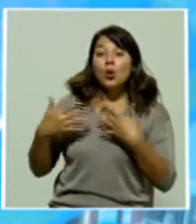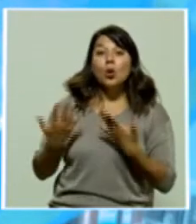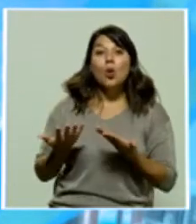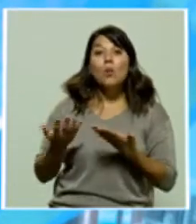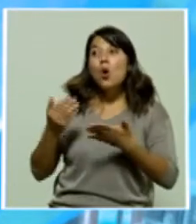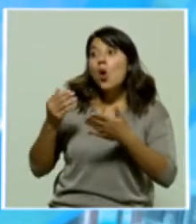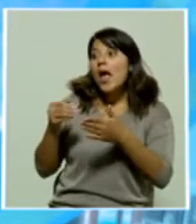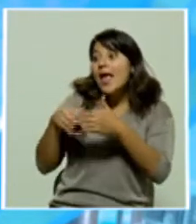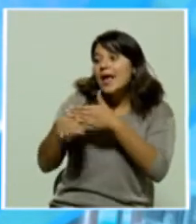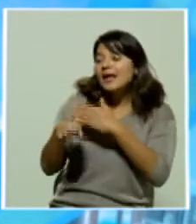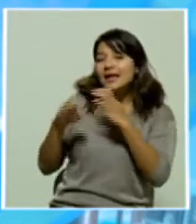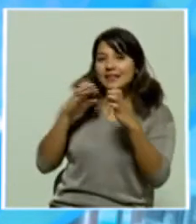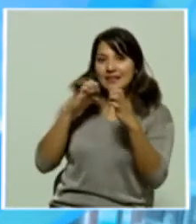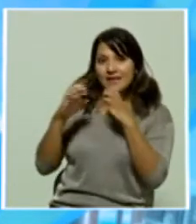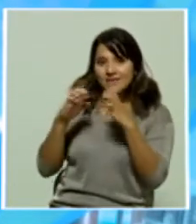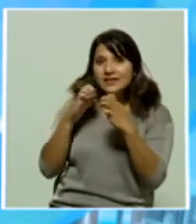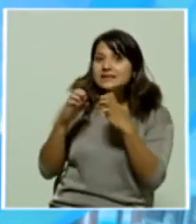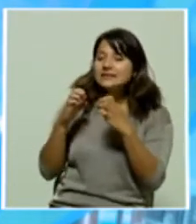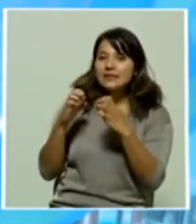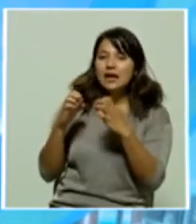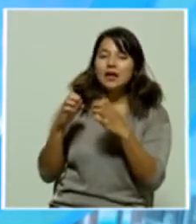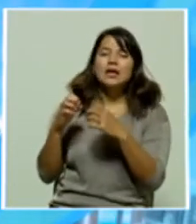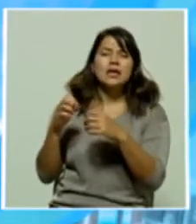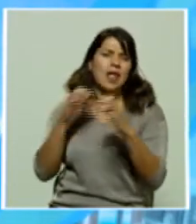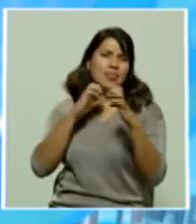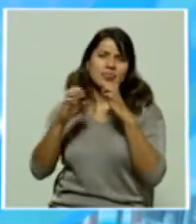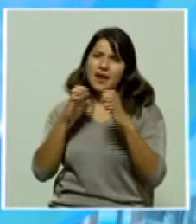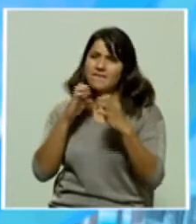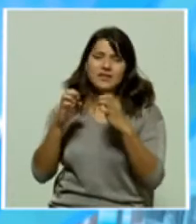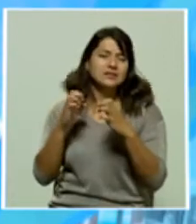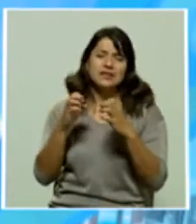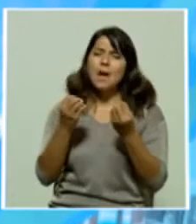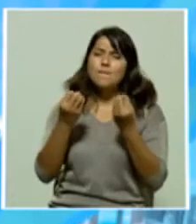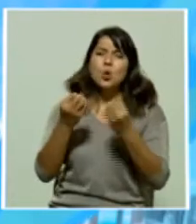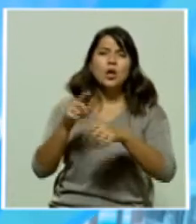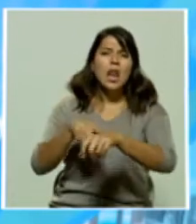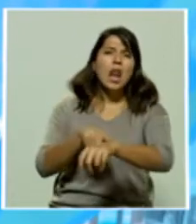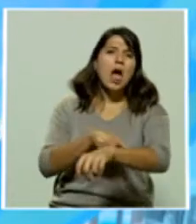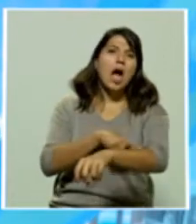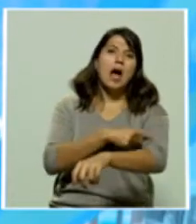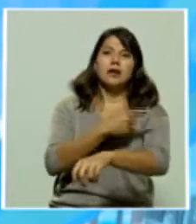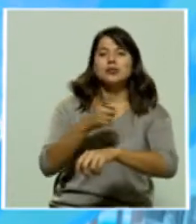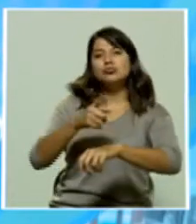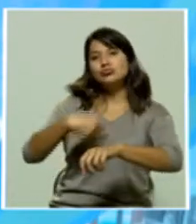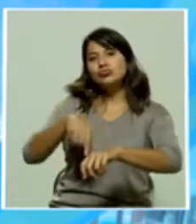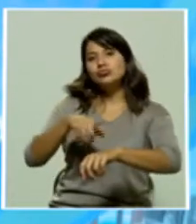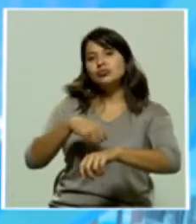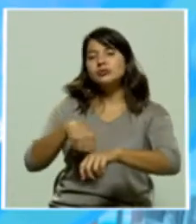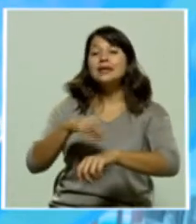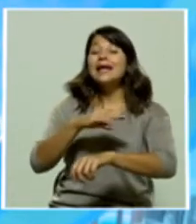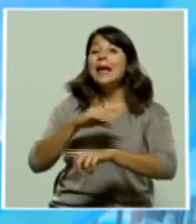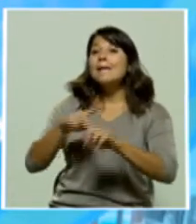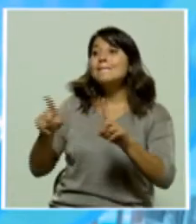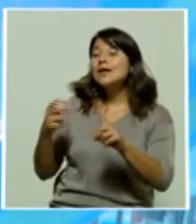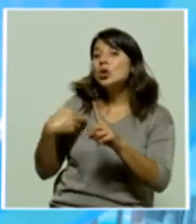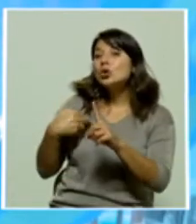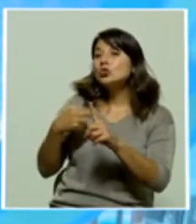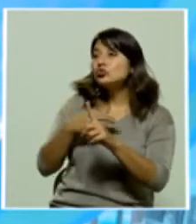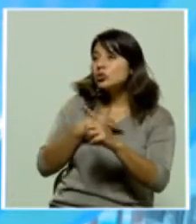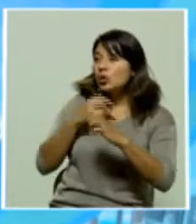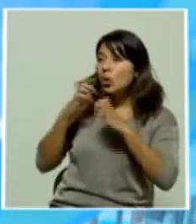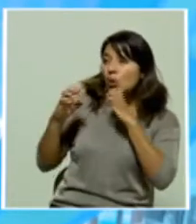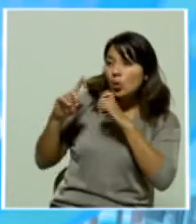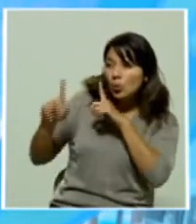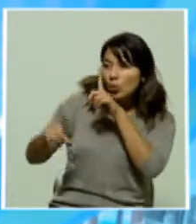una entrevista que es muy larga, porque la entrevista original es muy larga, vas navegando conforme los sentimientos